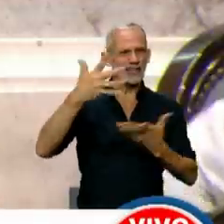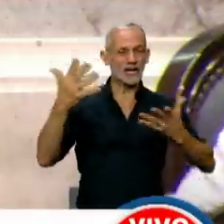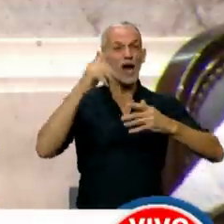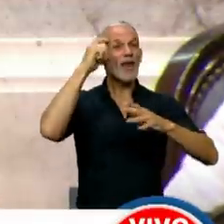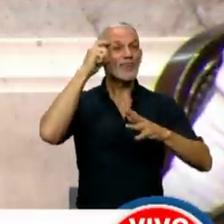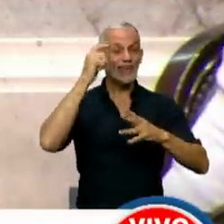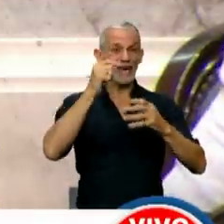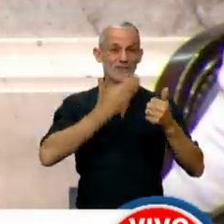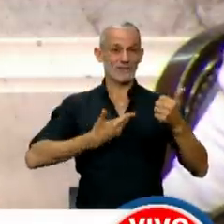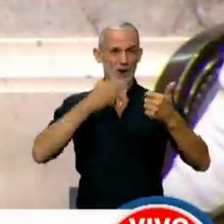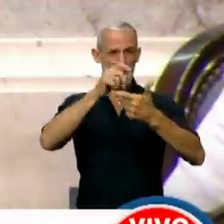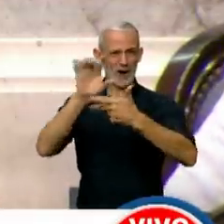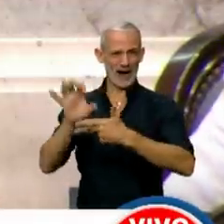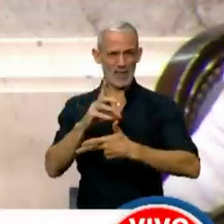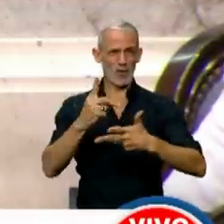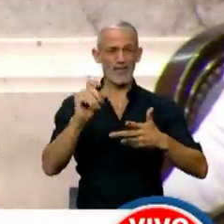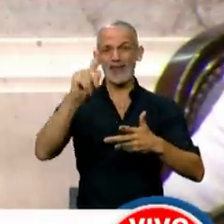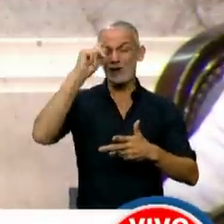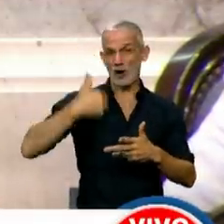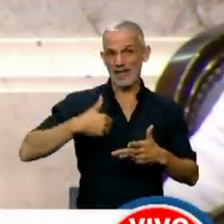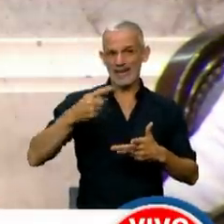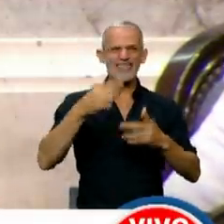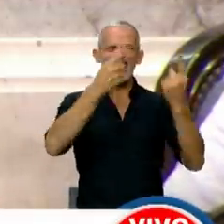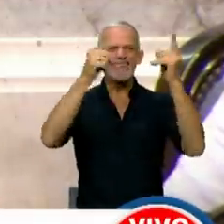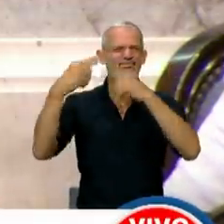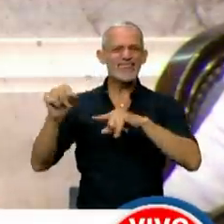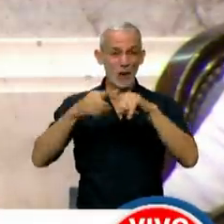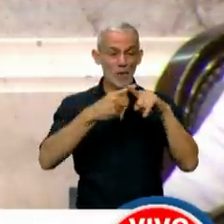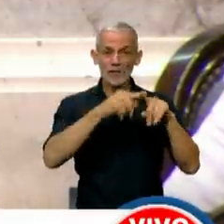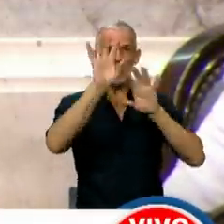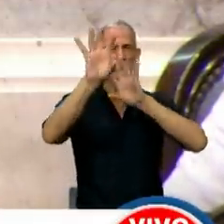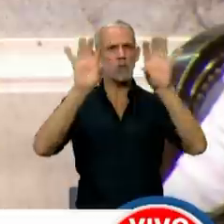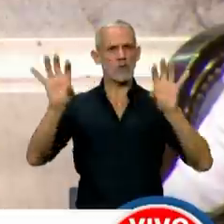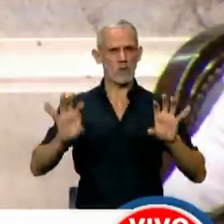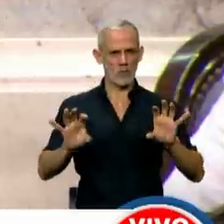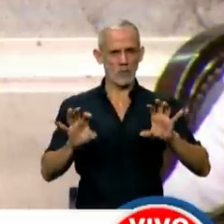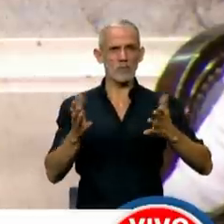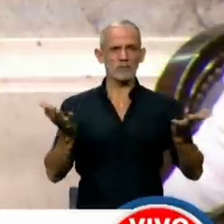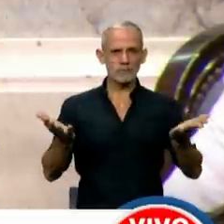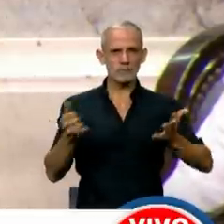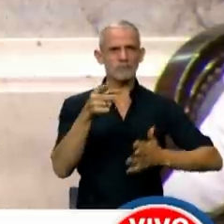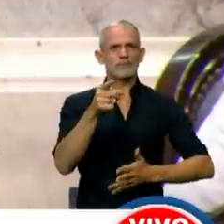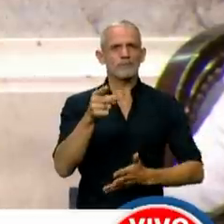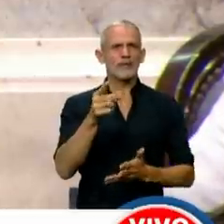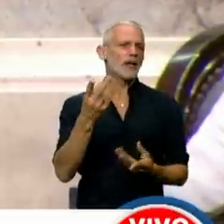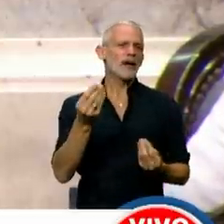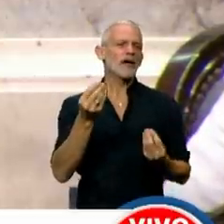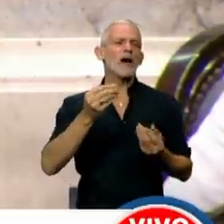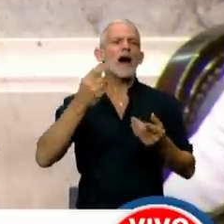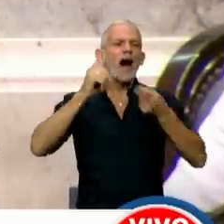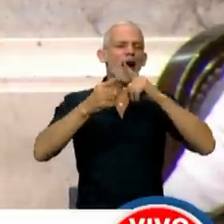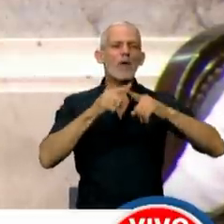gobernadores del norte argentino de distintos espacios políticos que se ponen de acuerdo sobre